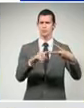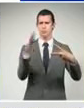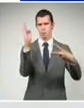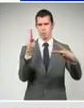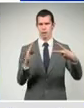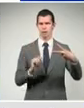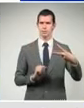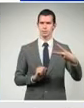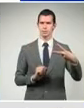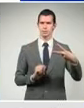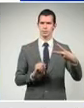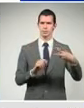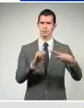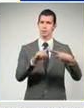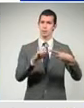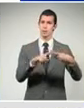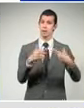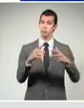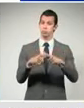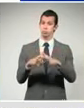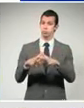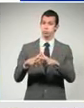cifra muy superior al 500.000,